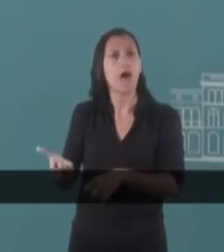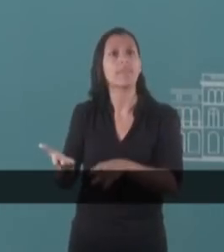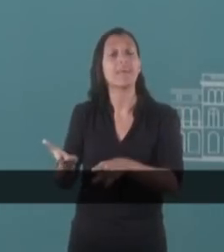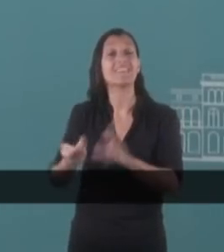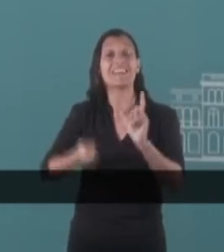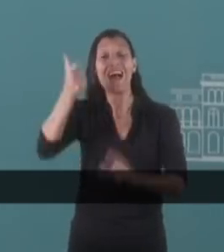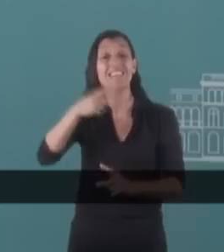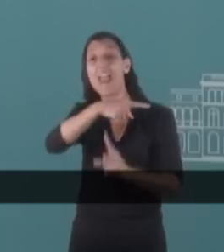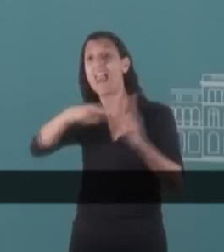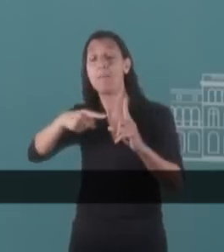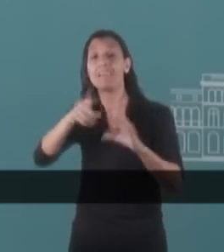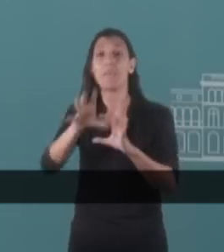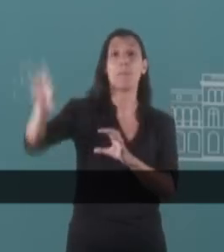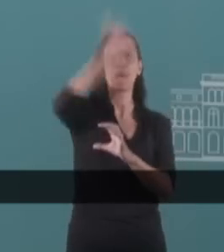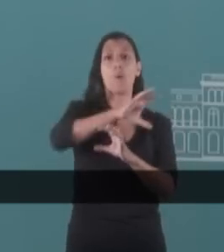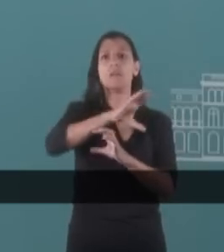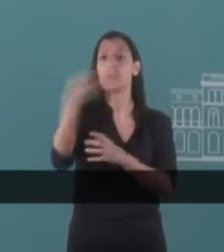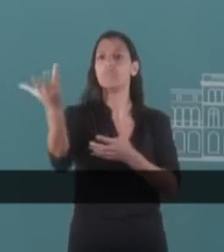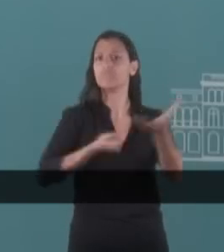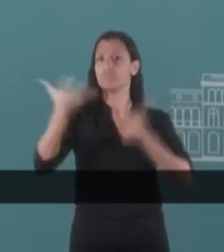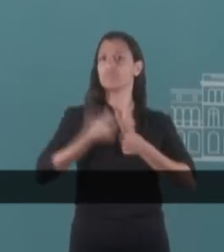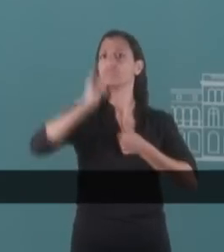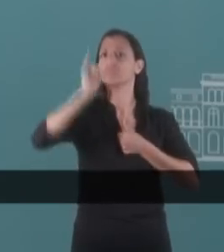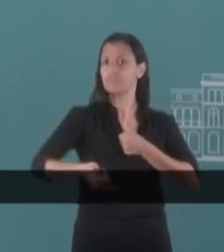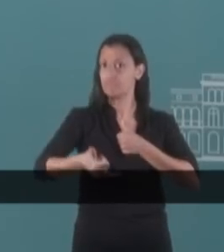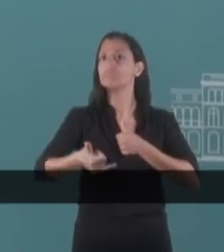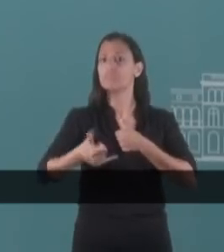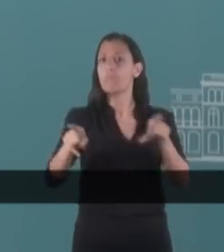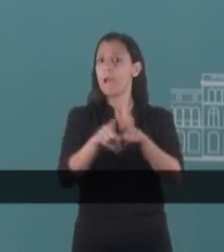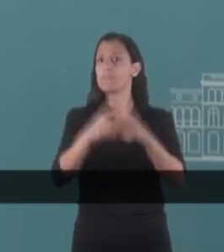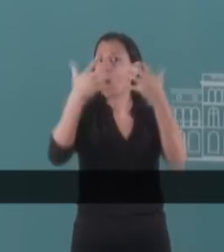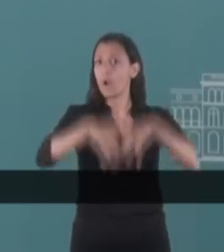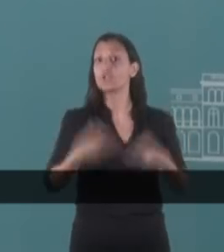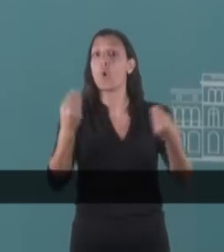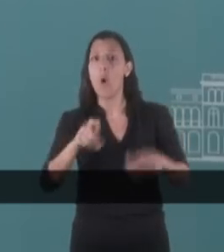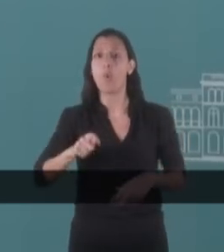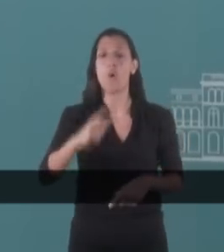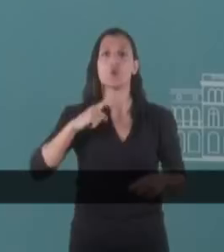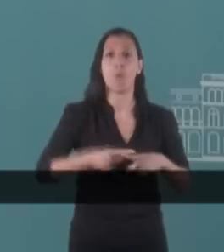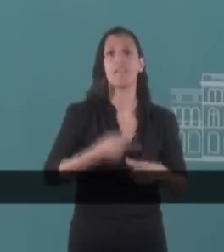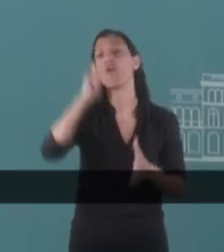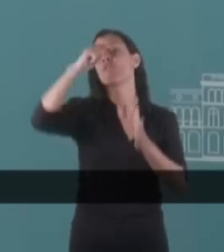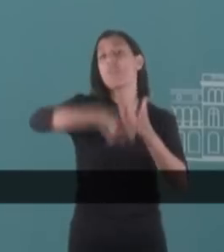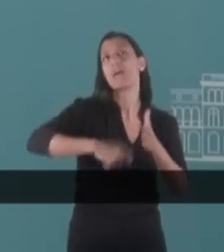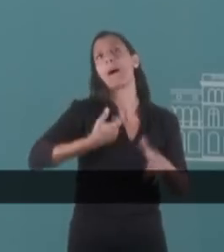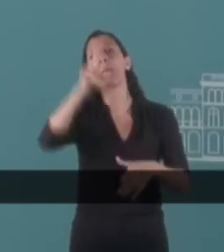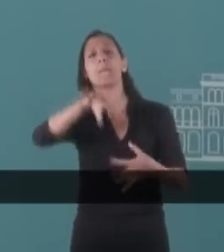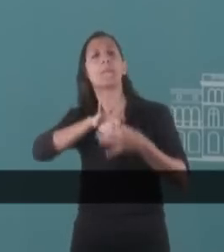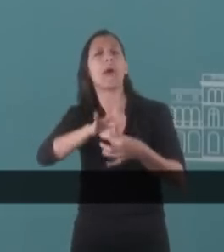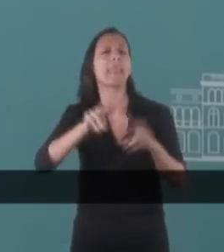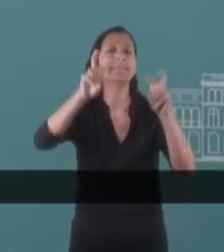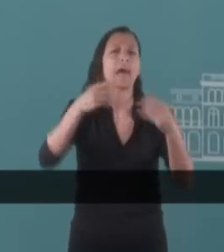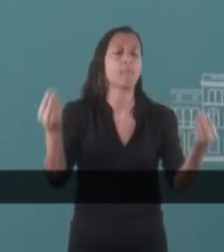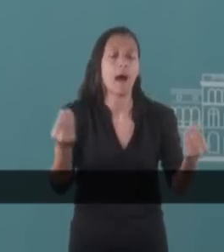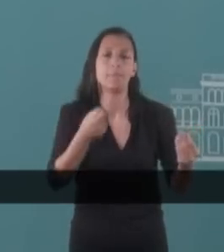los gobernadores de las provincias argentinas, están impulsando este juicio político. La firma o no firma tiene que ver con